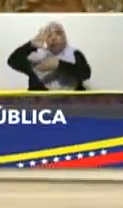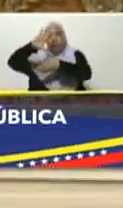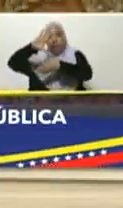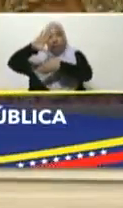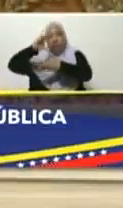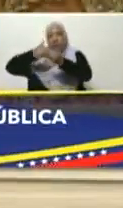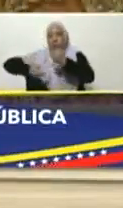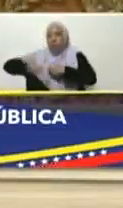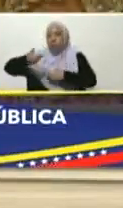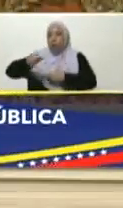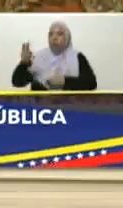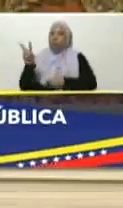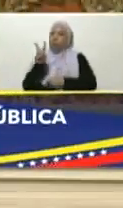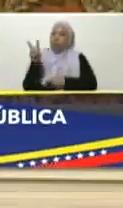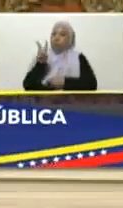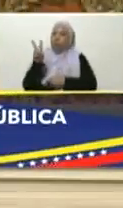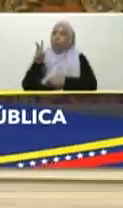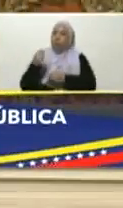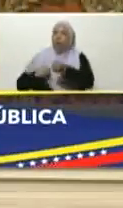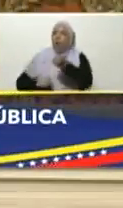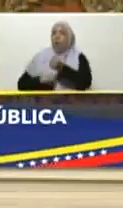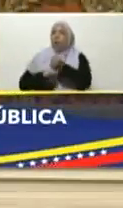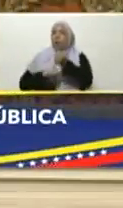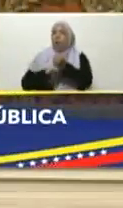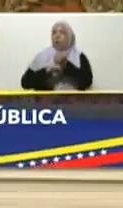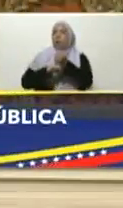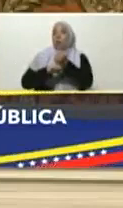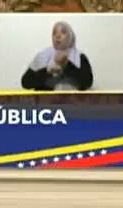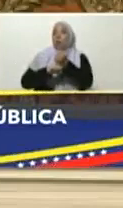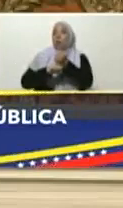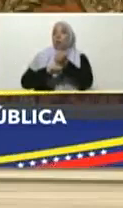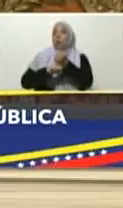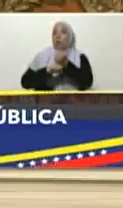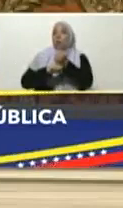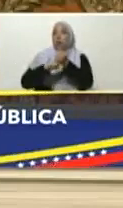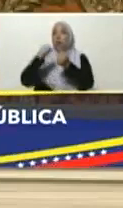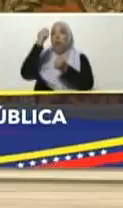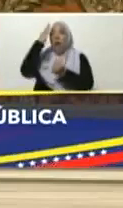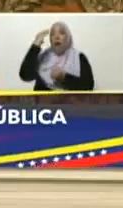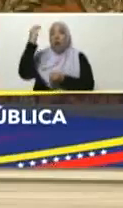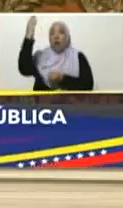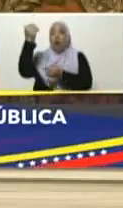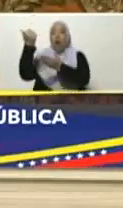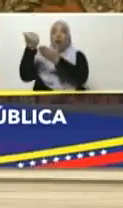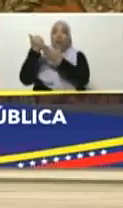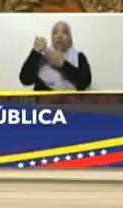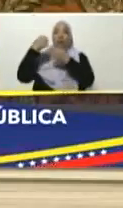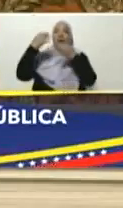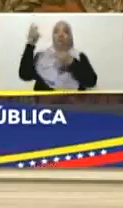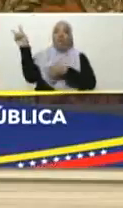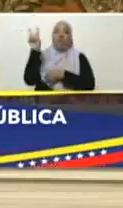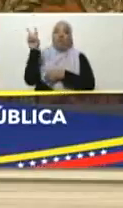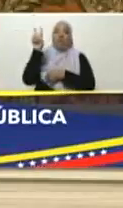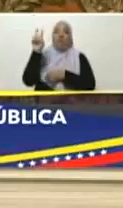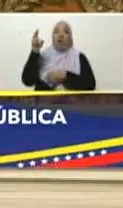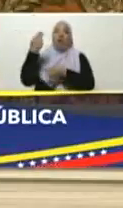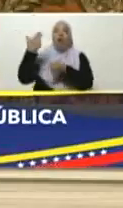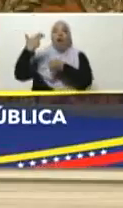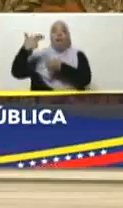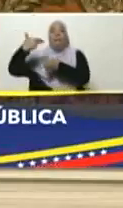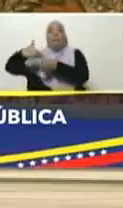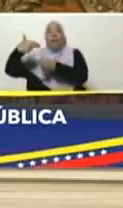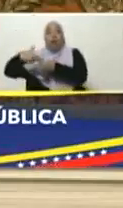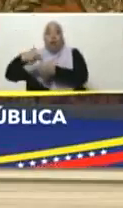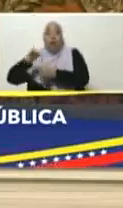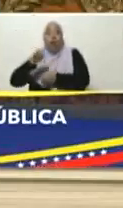usando los recursos de que nuestro creador les bendició, que como otro